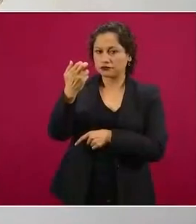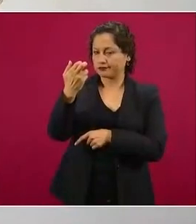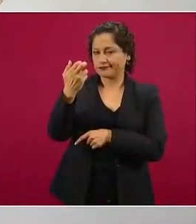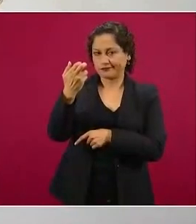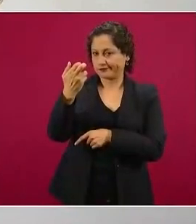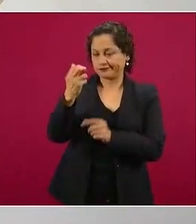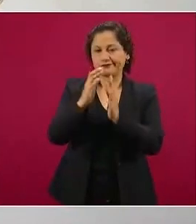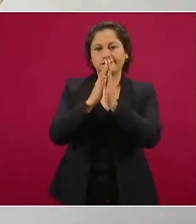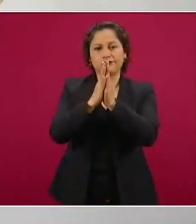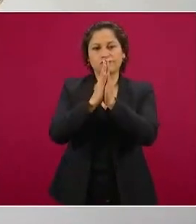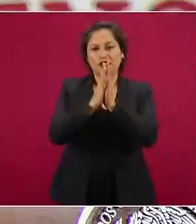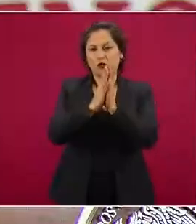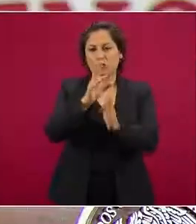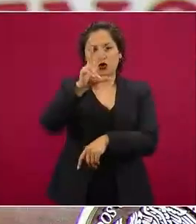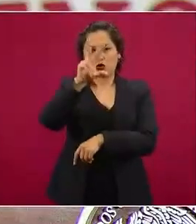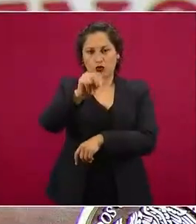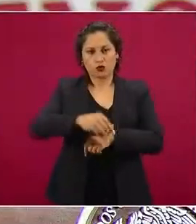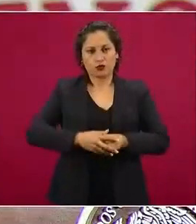Ni familiares,